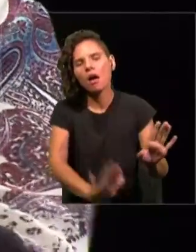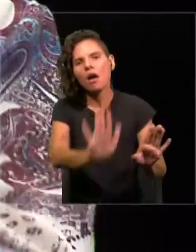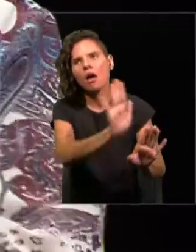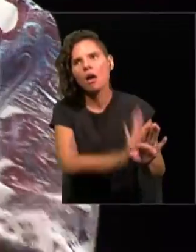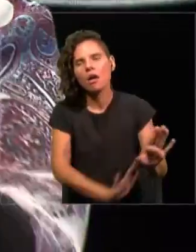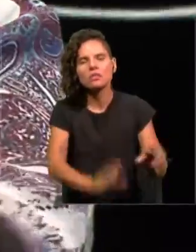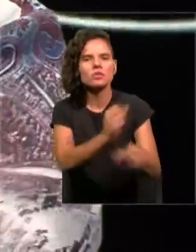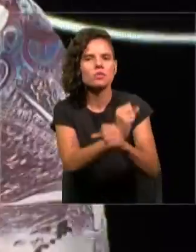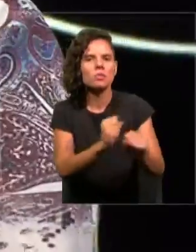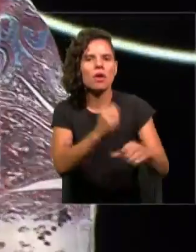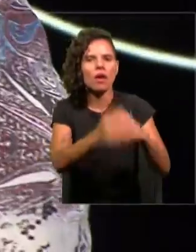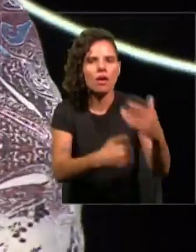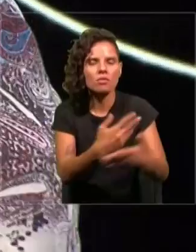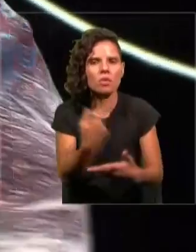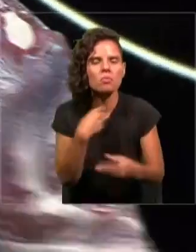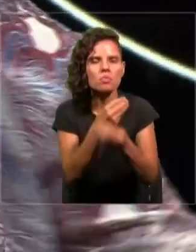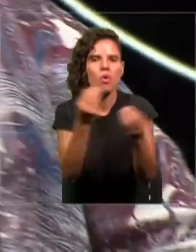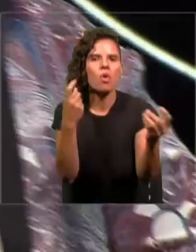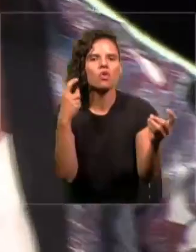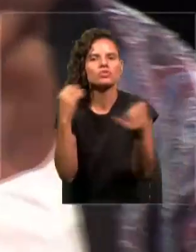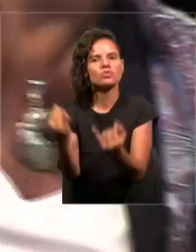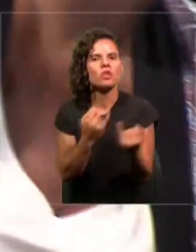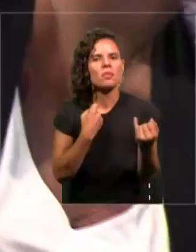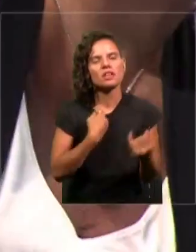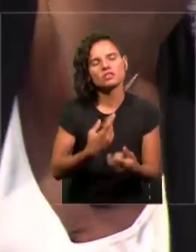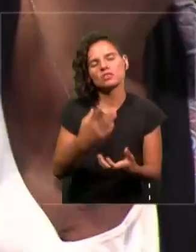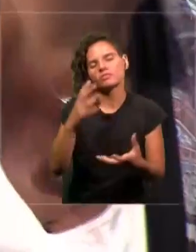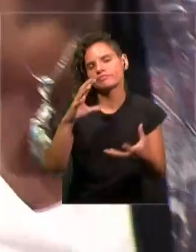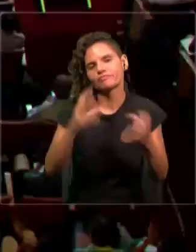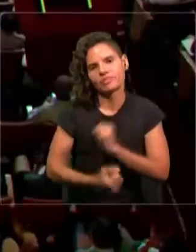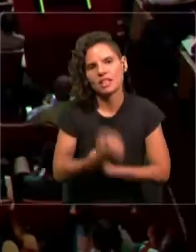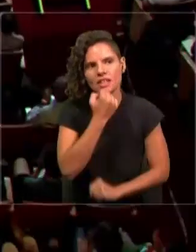textos bizarros y incandescentes. Muchas gracias.